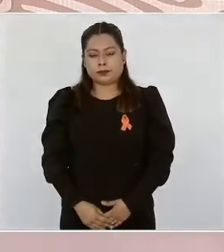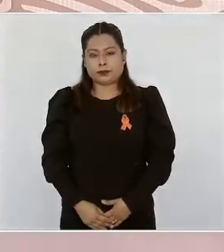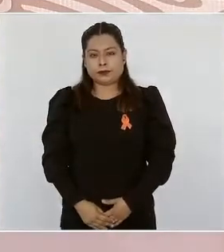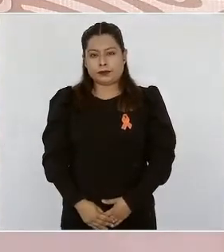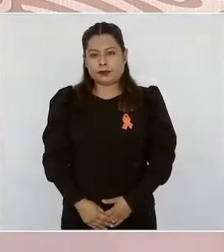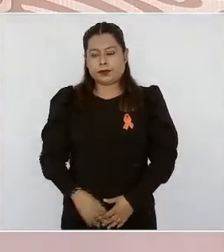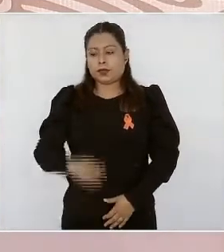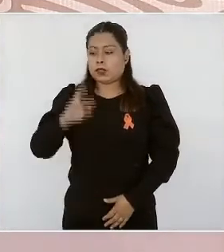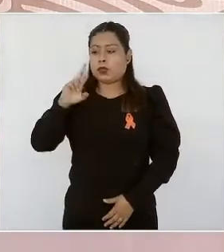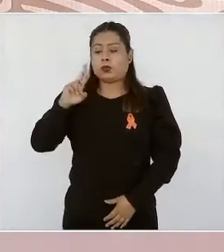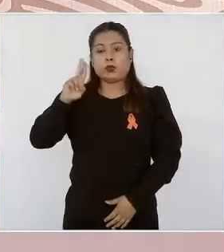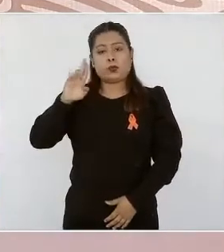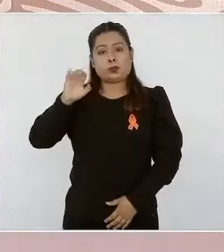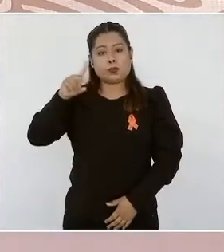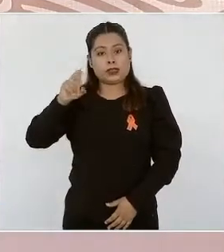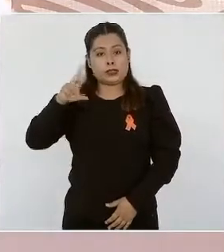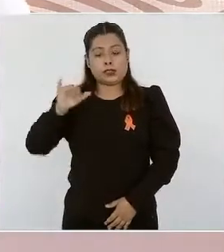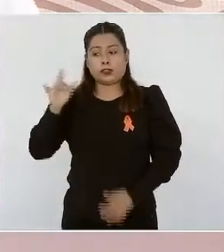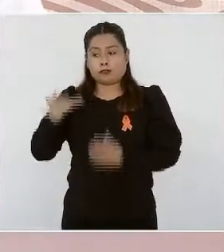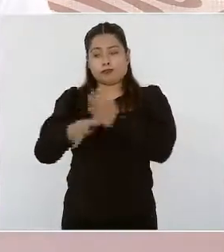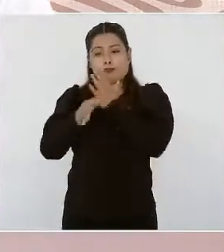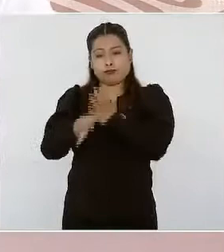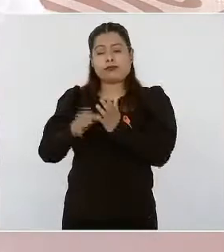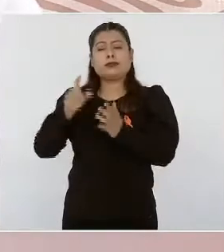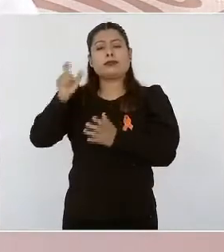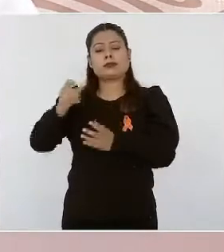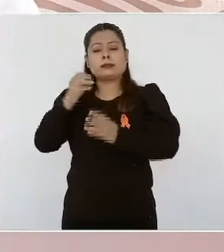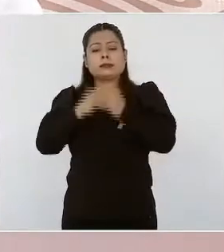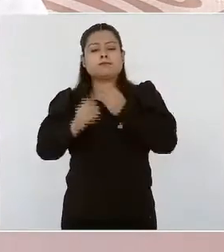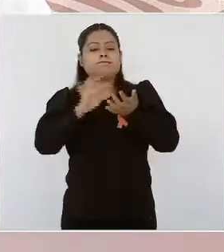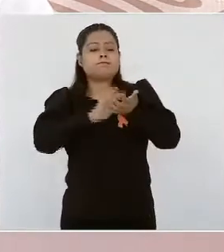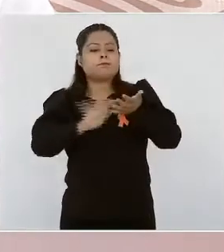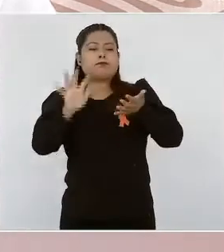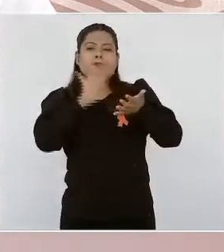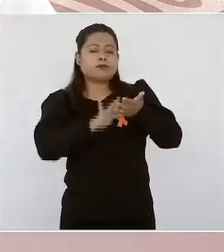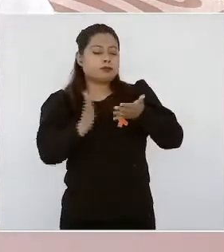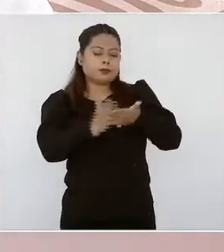Decía Rubén Darío que es alimento, porque la lectura